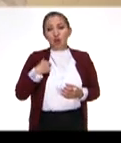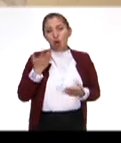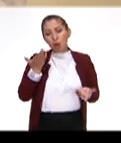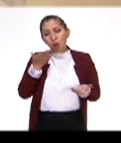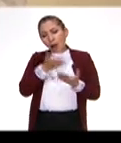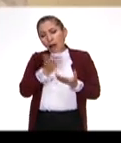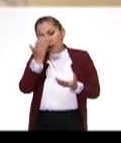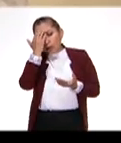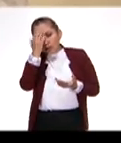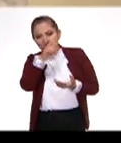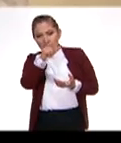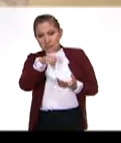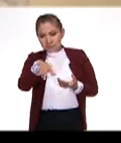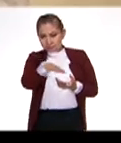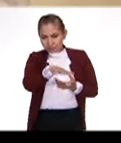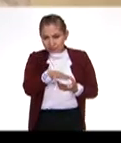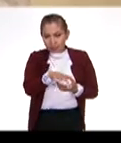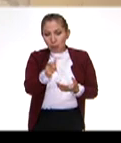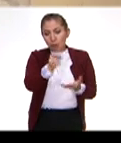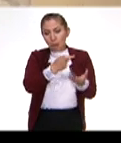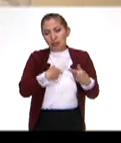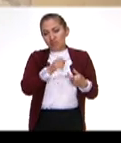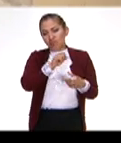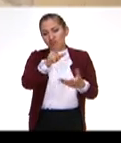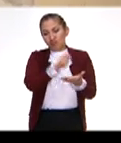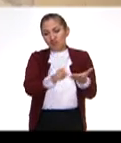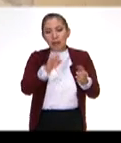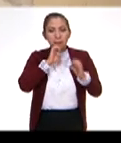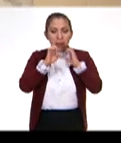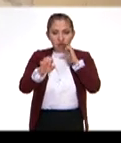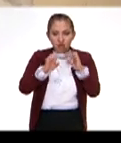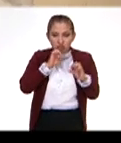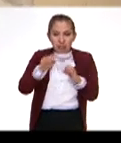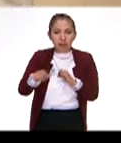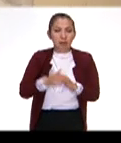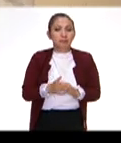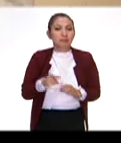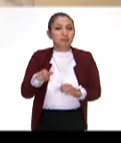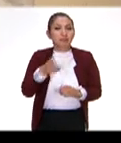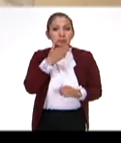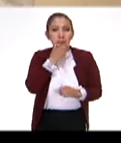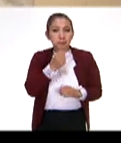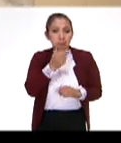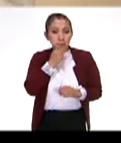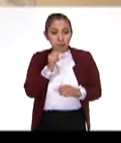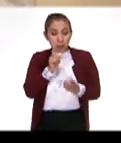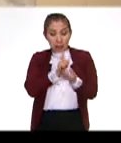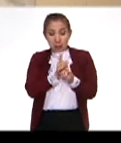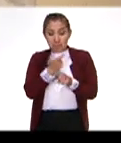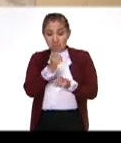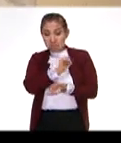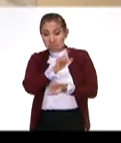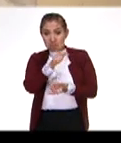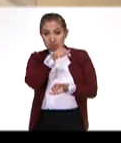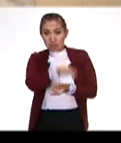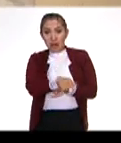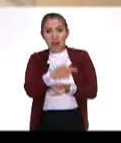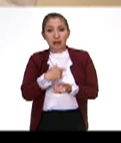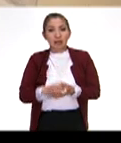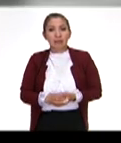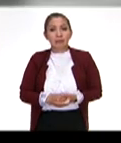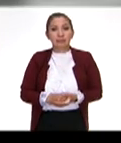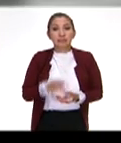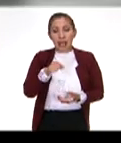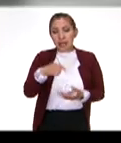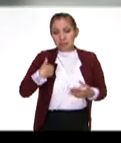me acerqué, ya ellos como escritores o periodistas, Miguel Ángel Avilés, por ejemplo, periodista oriundo de La Paz, Baja